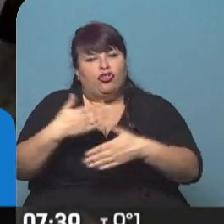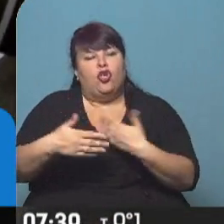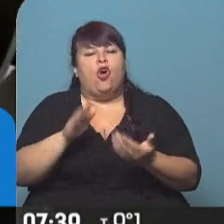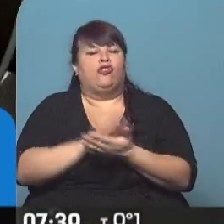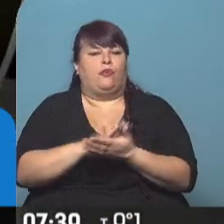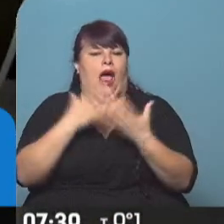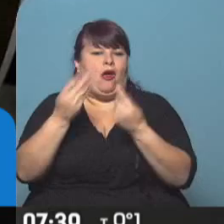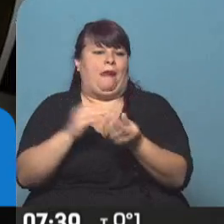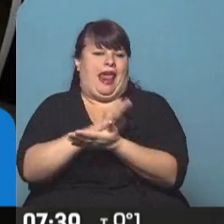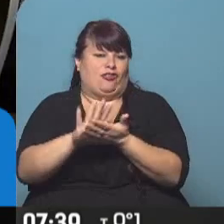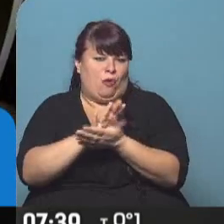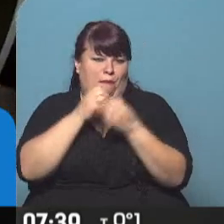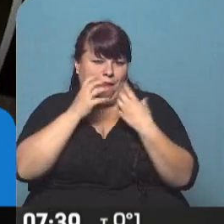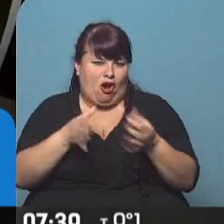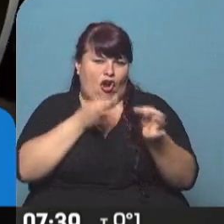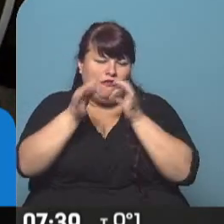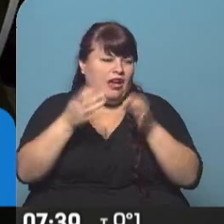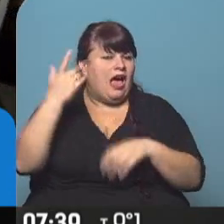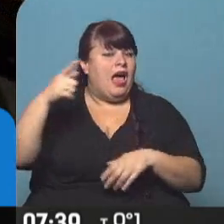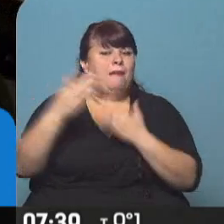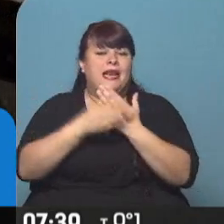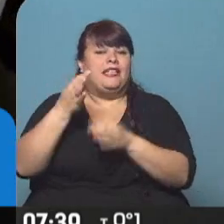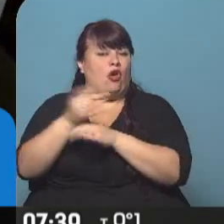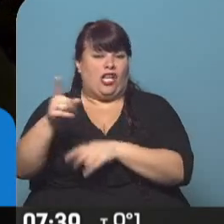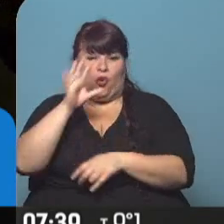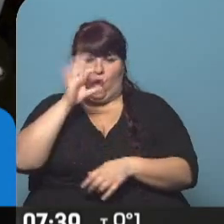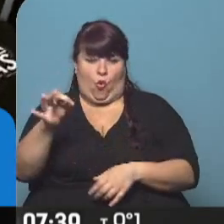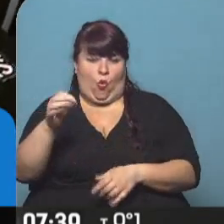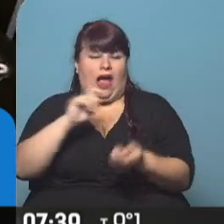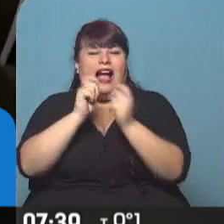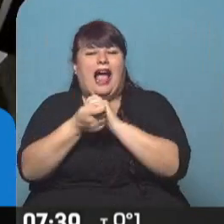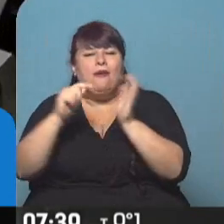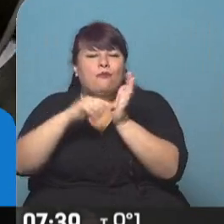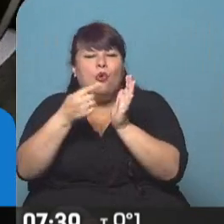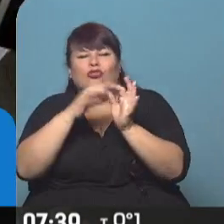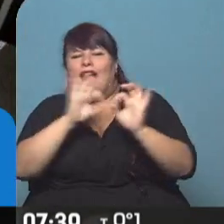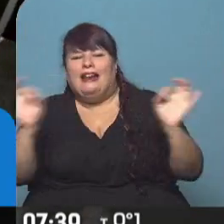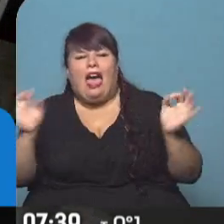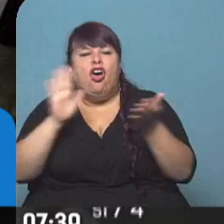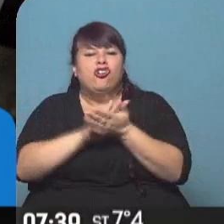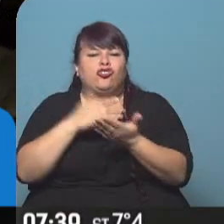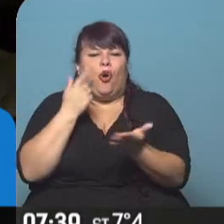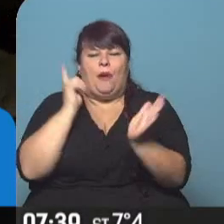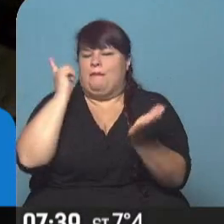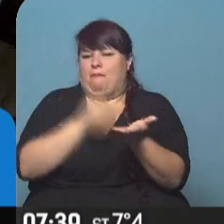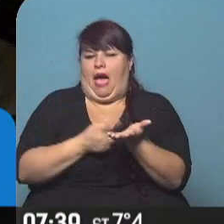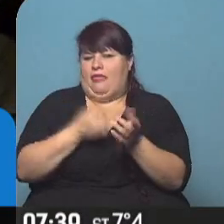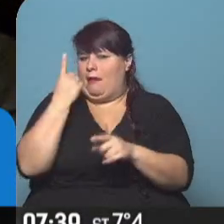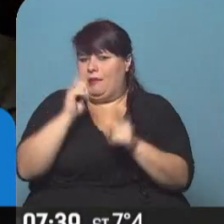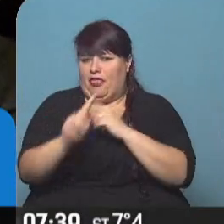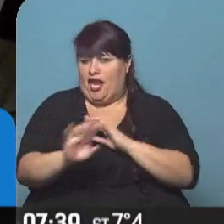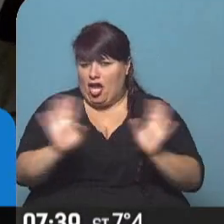a favor del diálogo, dar el ejemplo que no está dando la ministra de Educación, que en ningún momento cambió ni un punto ni una coma de lo que tiene establecido en primera